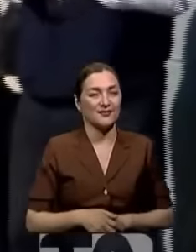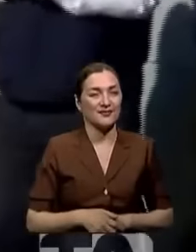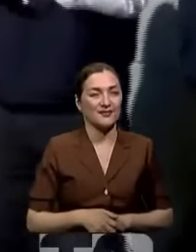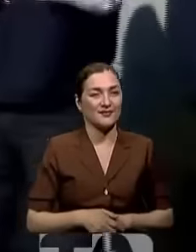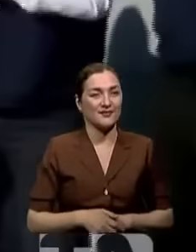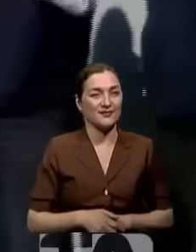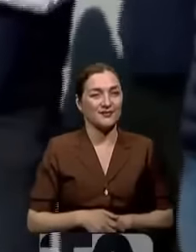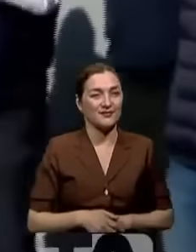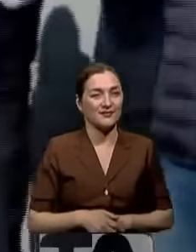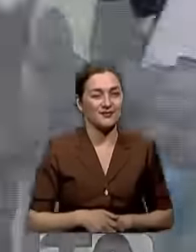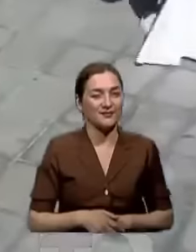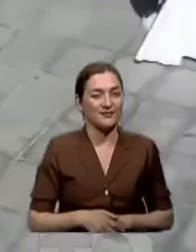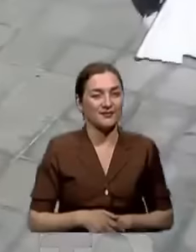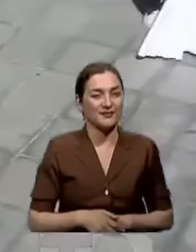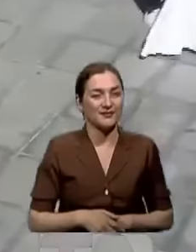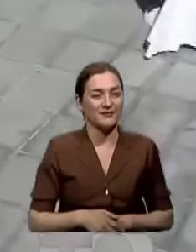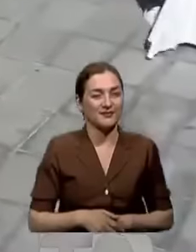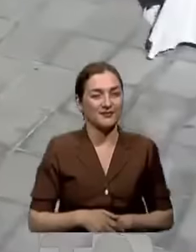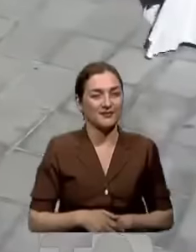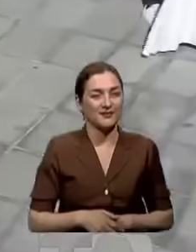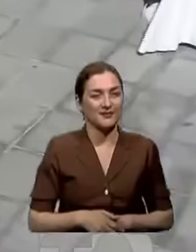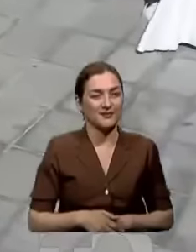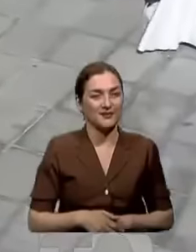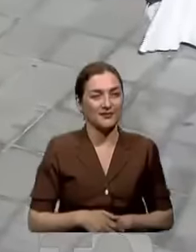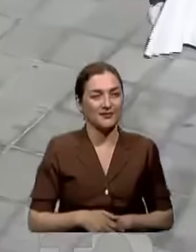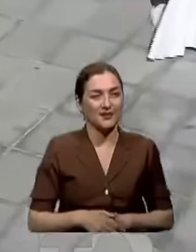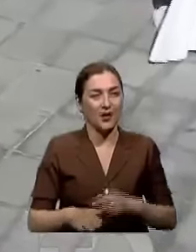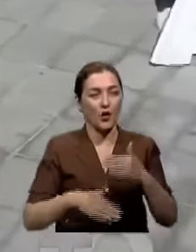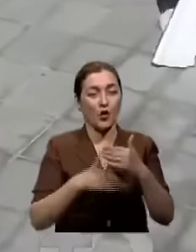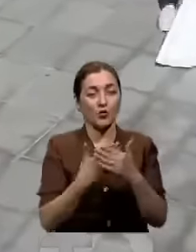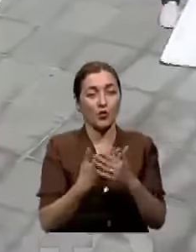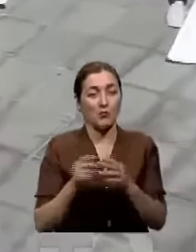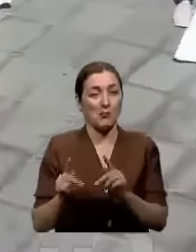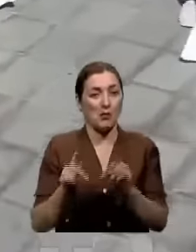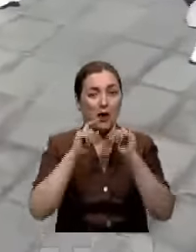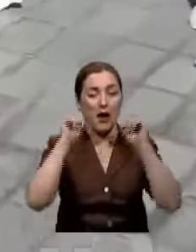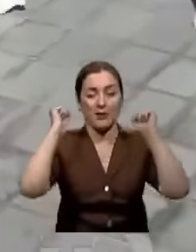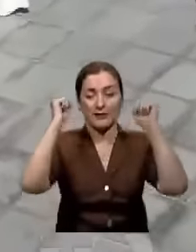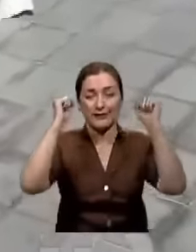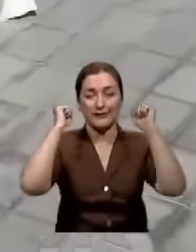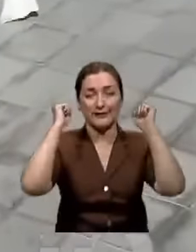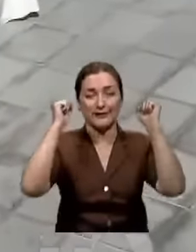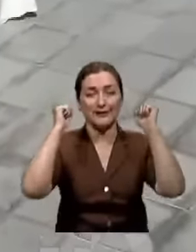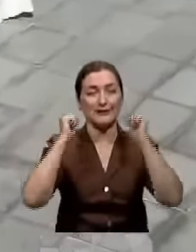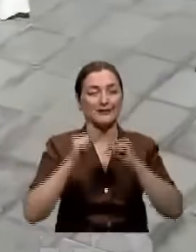Todos realmente